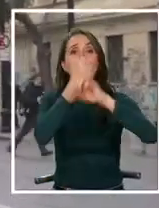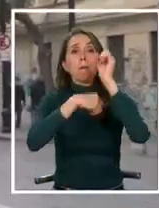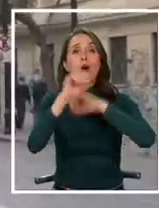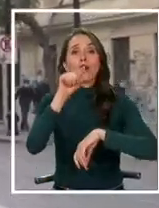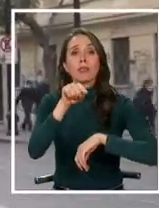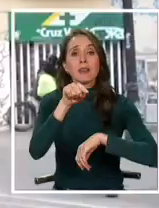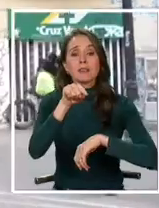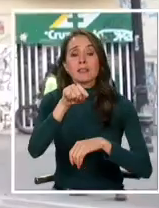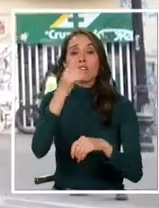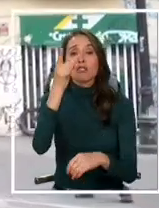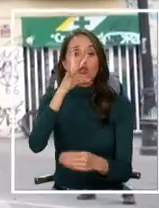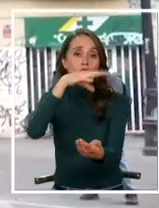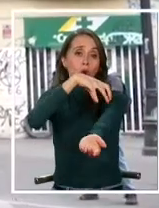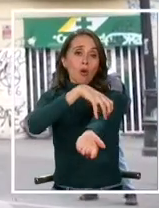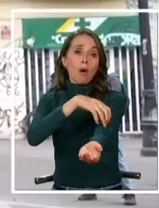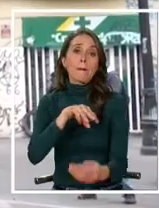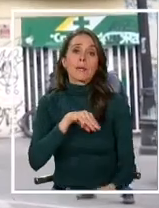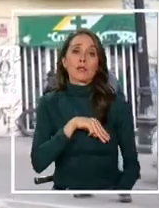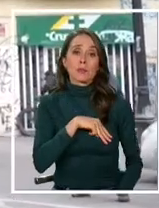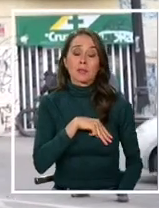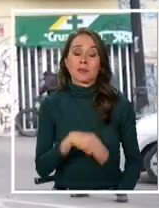solo en la región